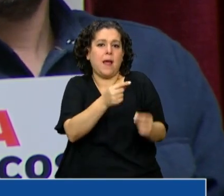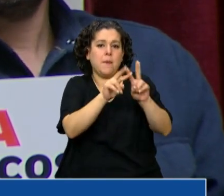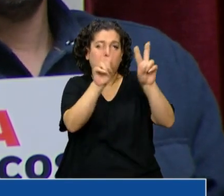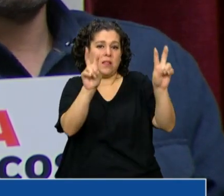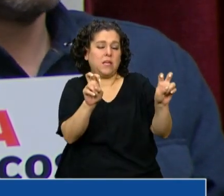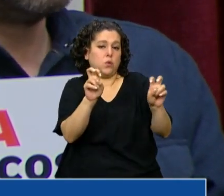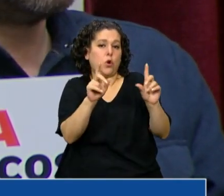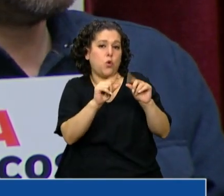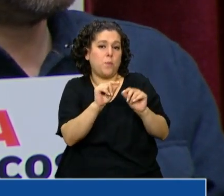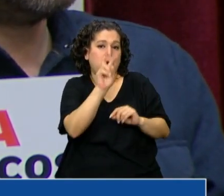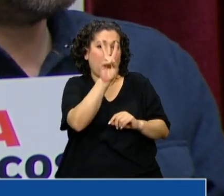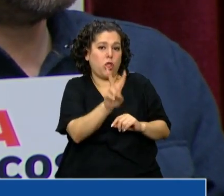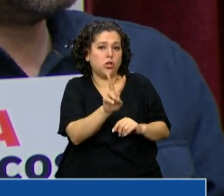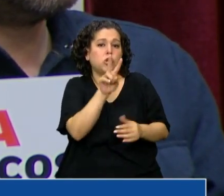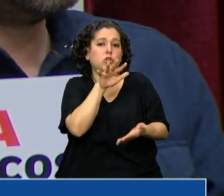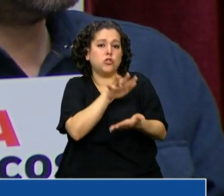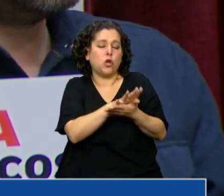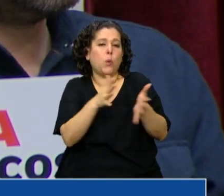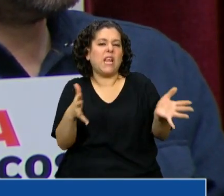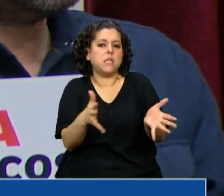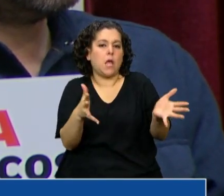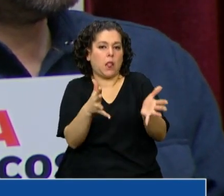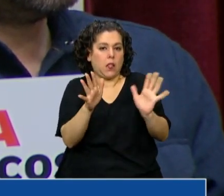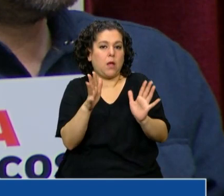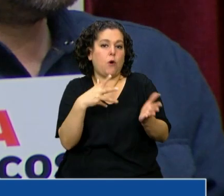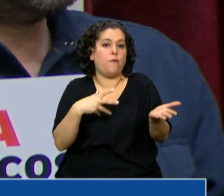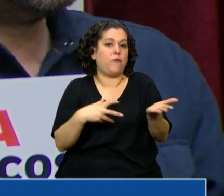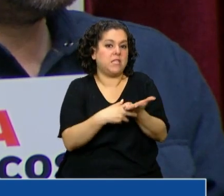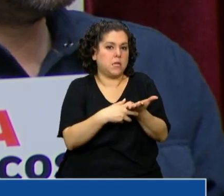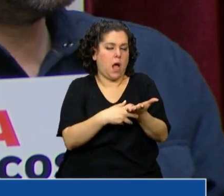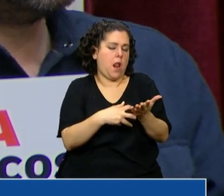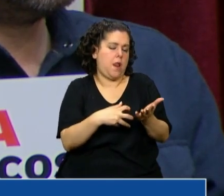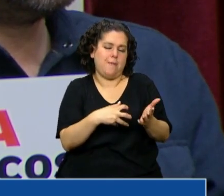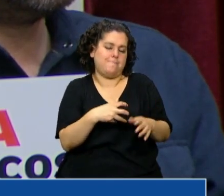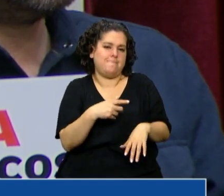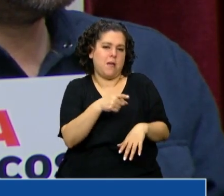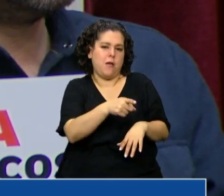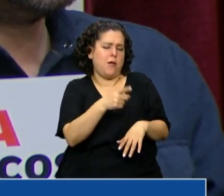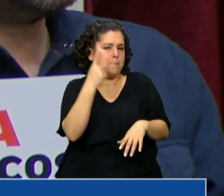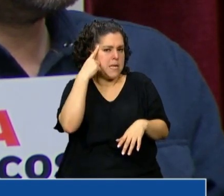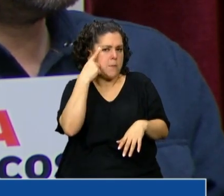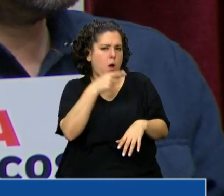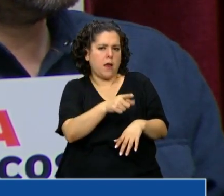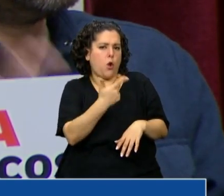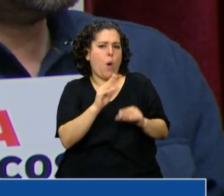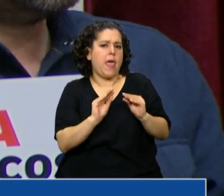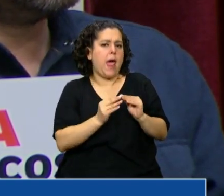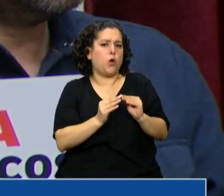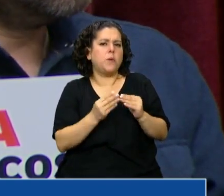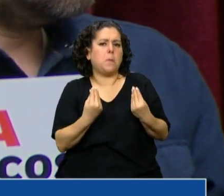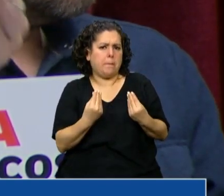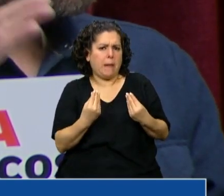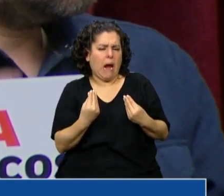título 2, que es el de los incentivos fiscales, porque no vemos ningún argumento por el cual haya que